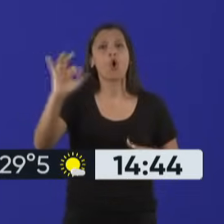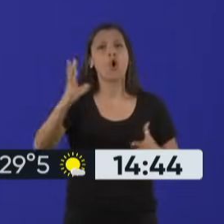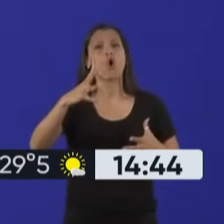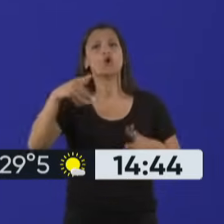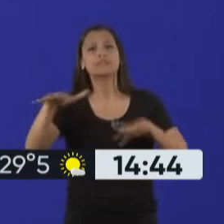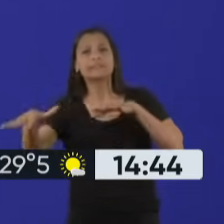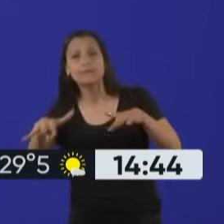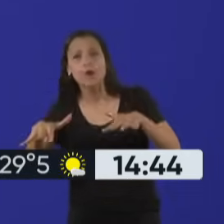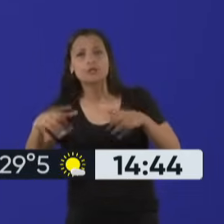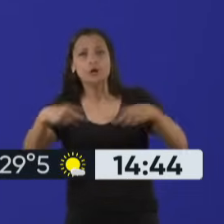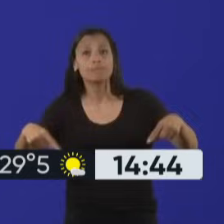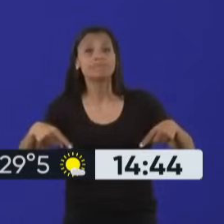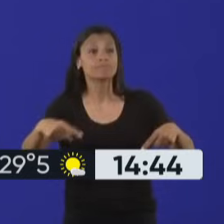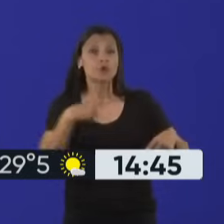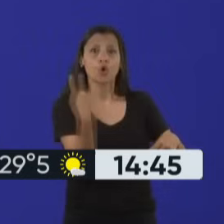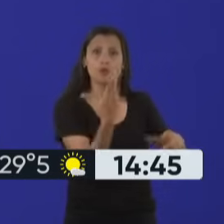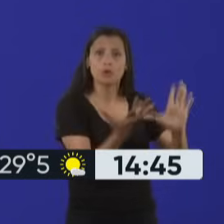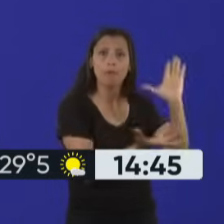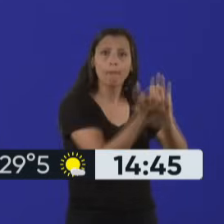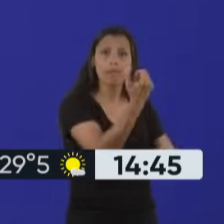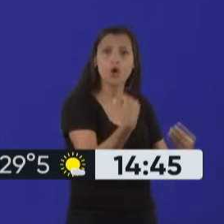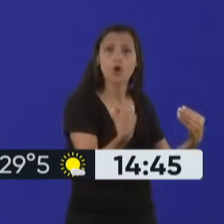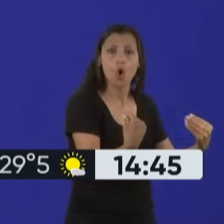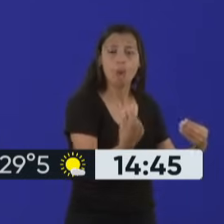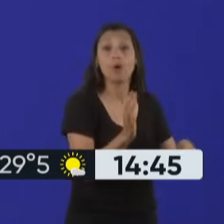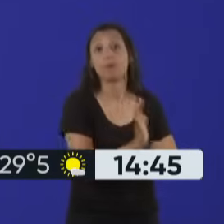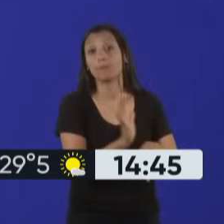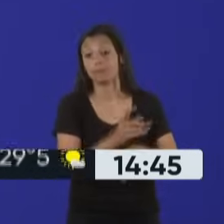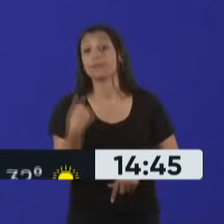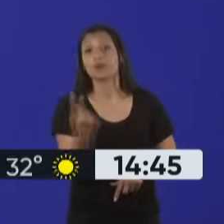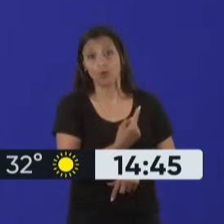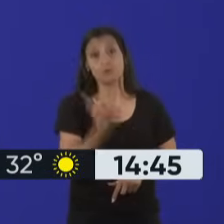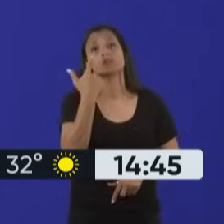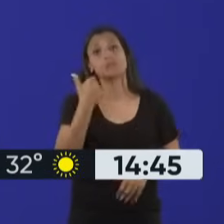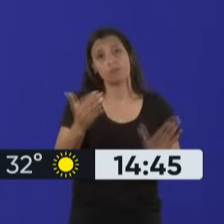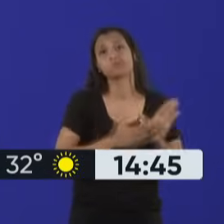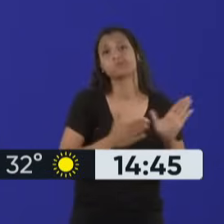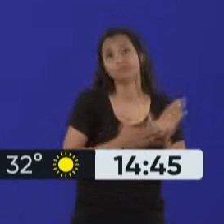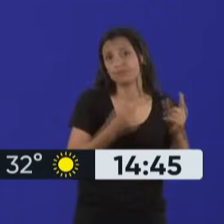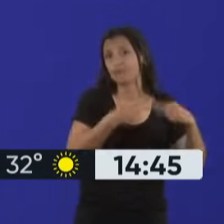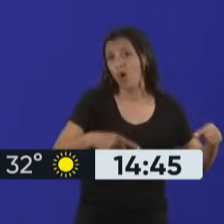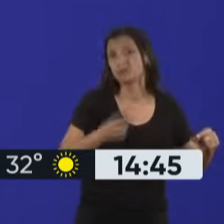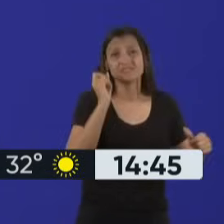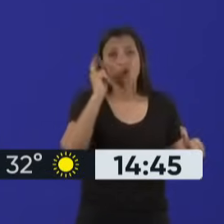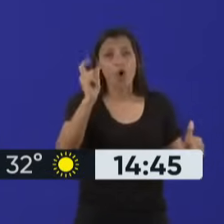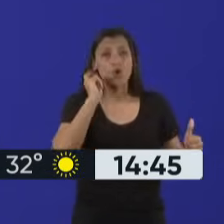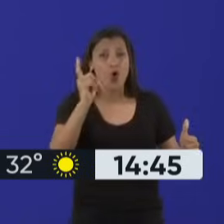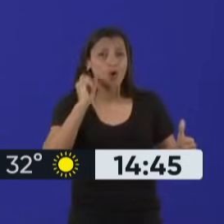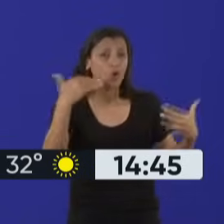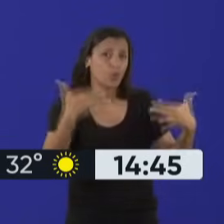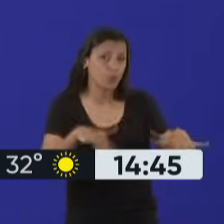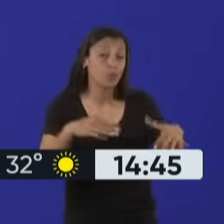todas estas cosas no se hubieran podido lograr. Es decir, hemos hecho cosas maravillosas en materia de bajar